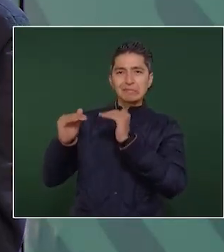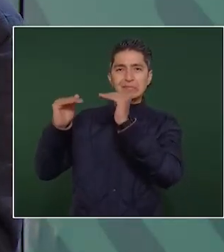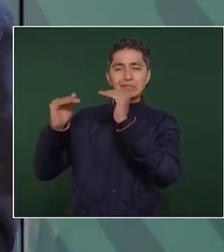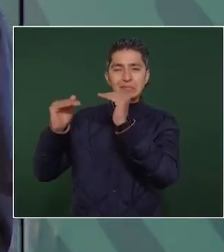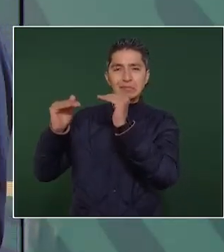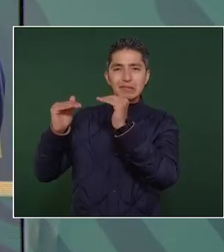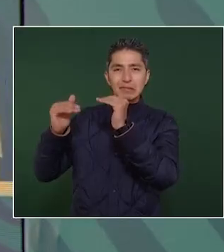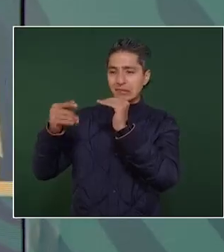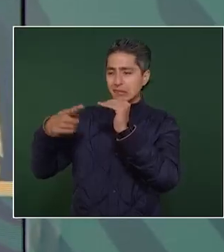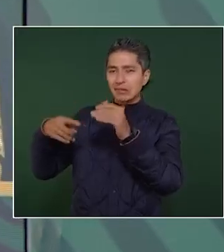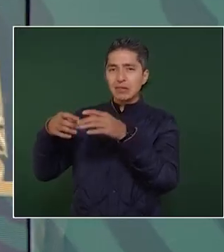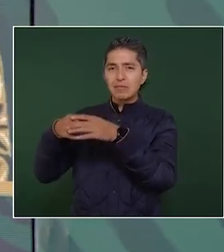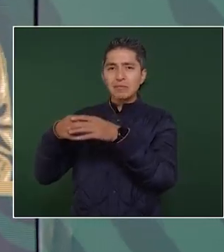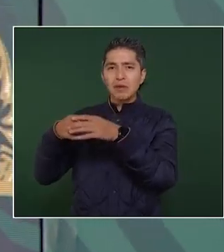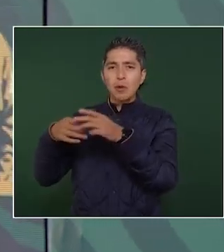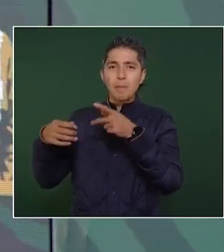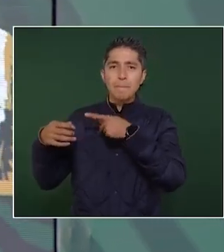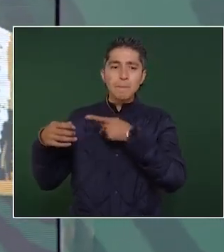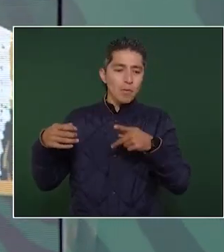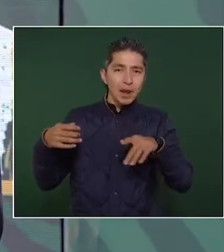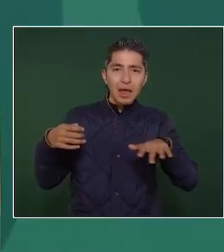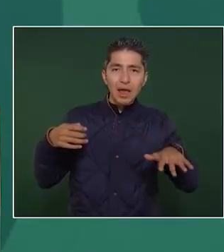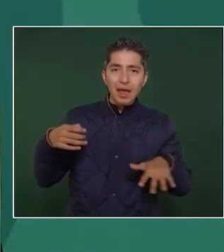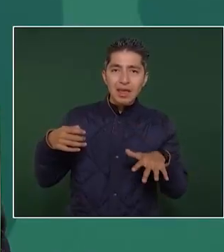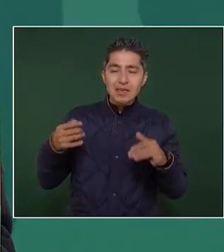que para un pobre.